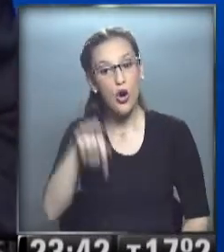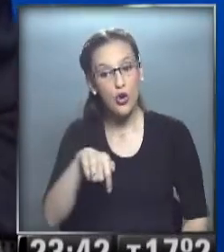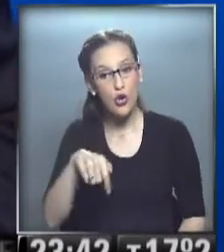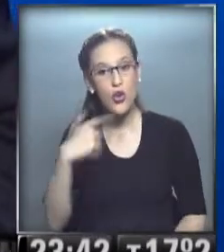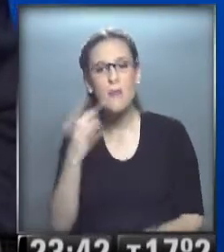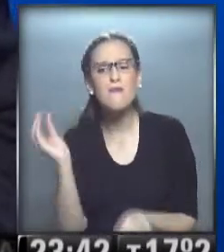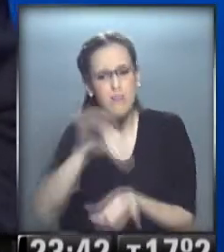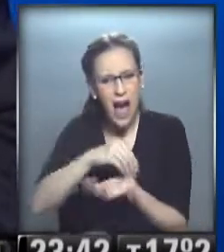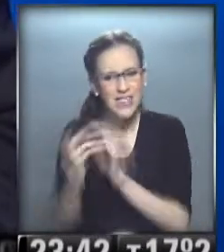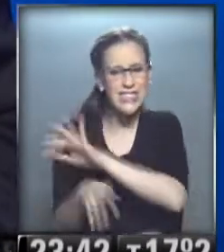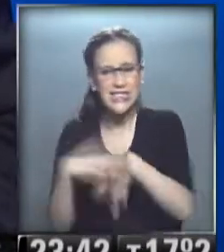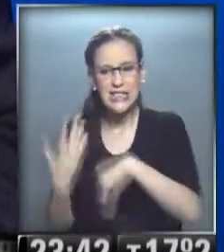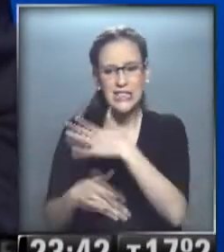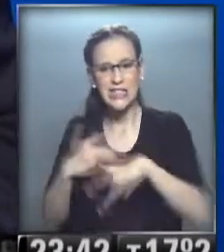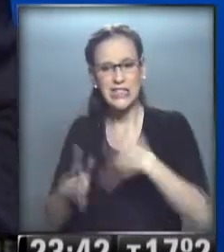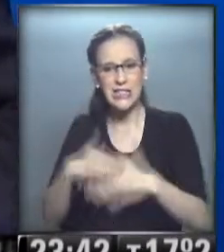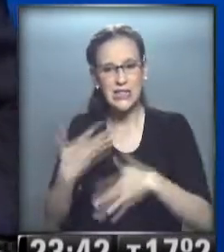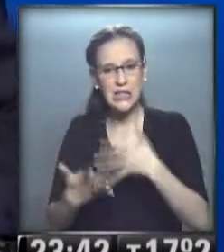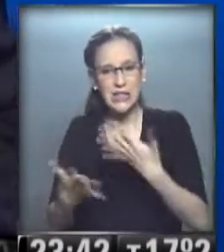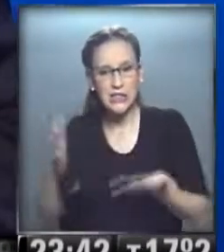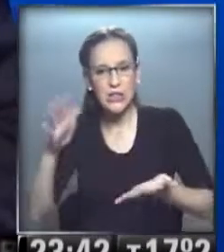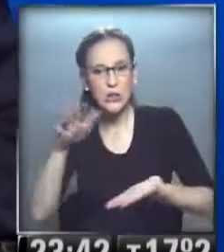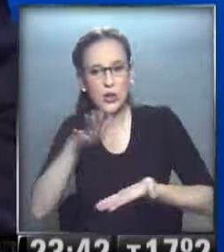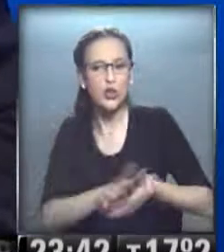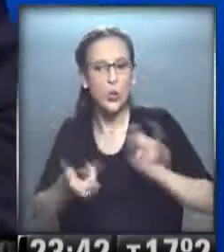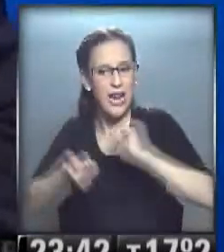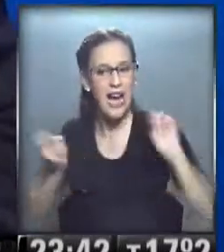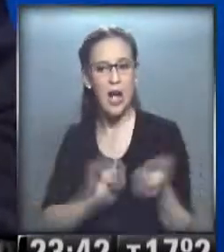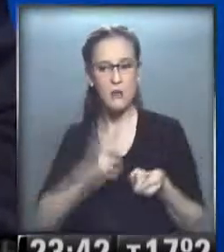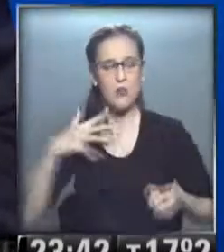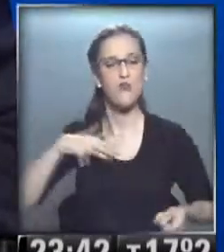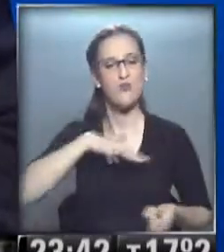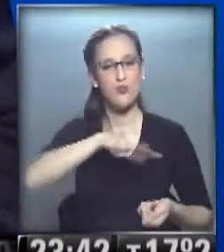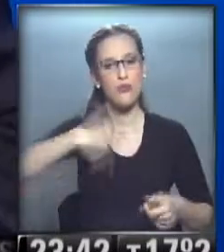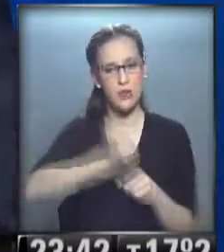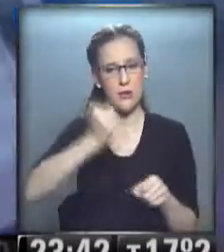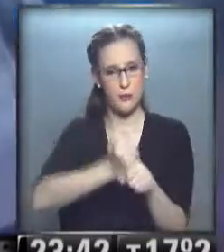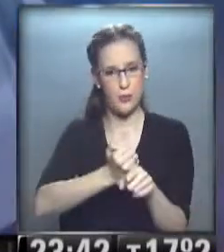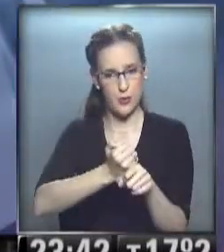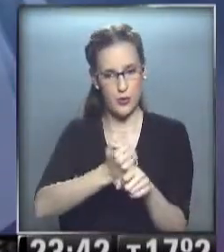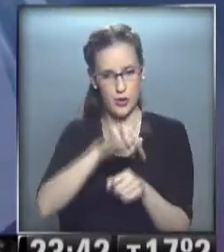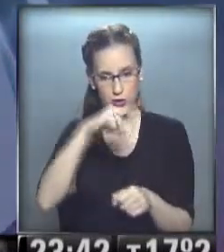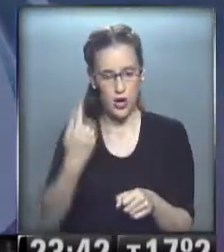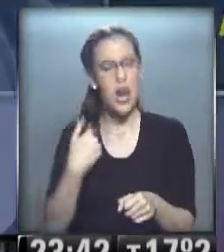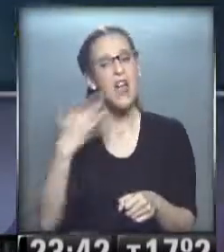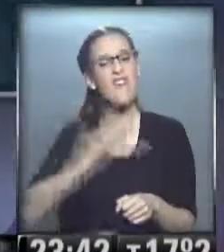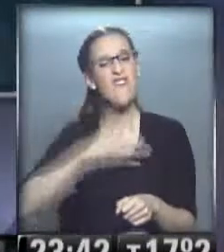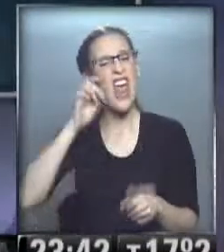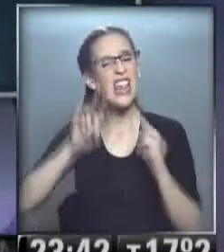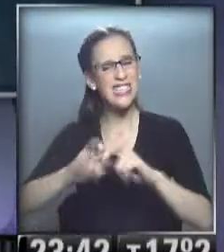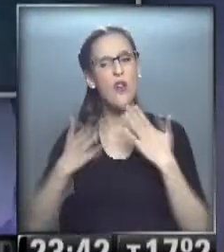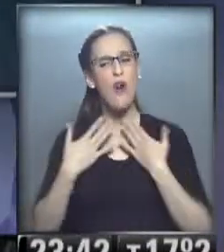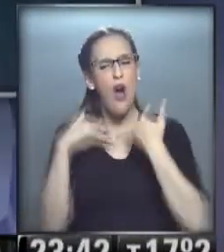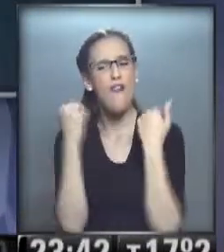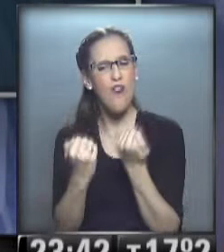más repercusiones por estos cambios en el Gabinete Nacional. Félix, ¿te parece? Exactamente, Pablo. Aquí tenemos, por